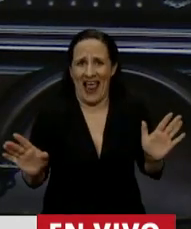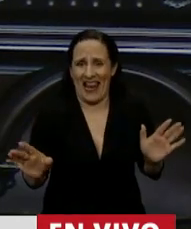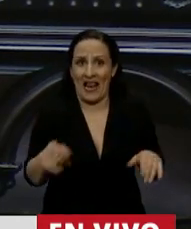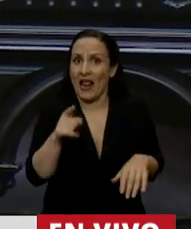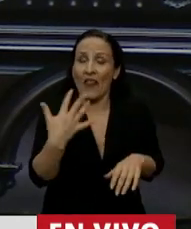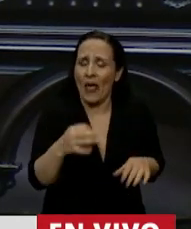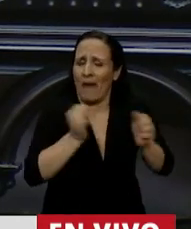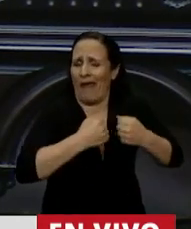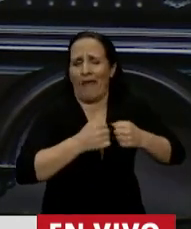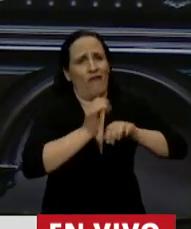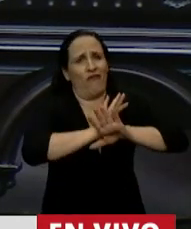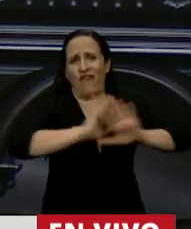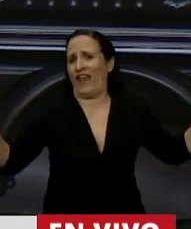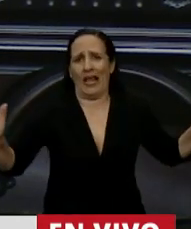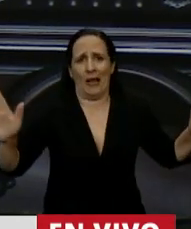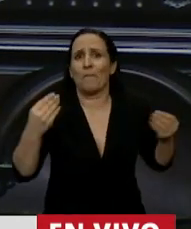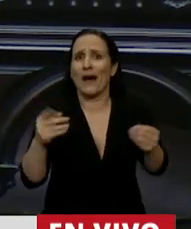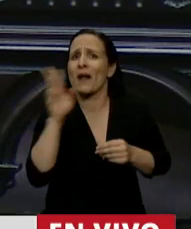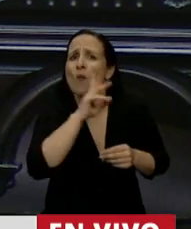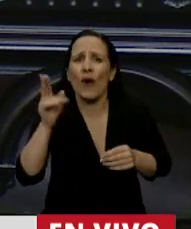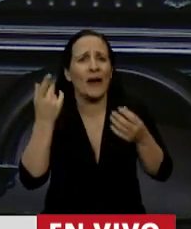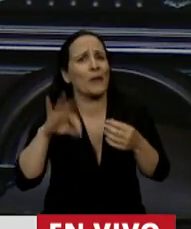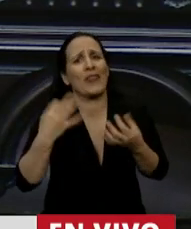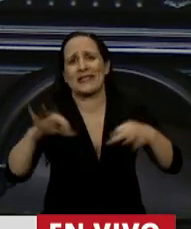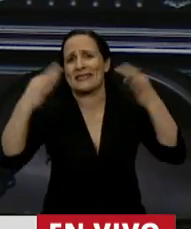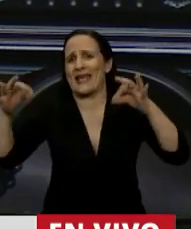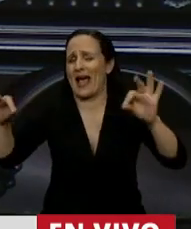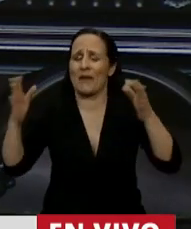de la clandestinidad para salvar la vida de muchas mujeres. Muchas